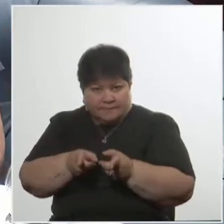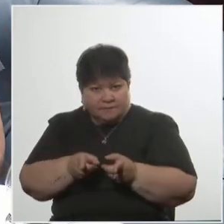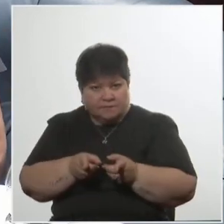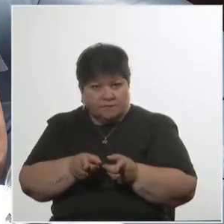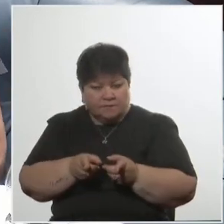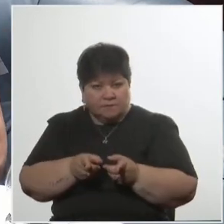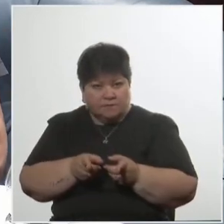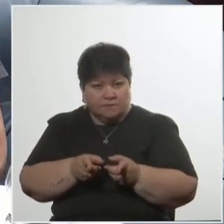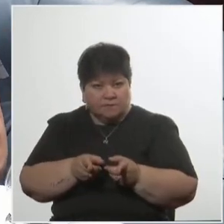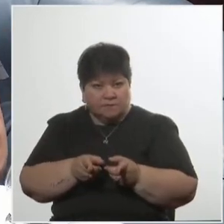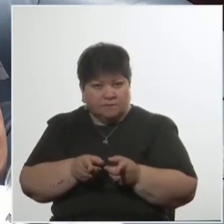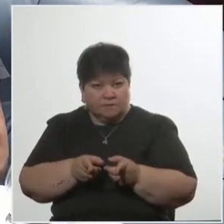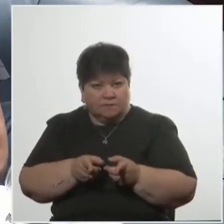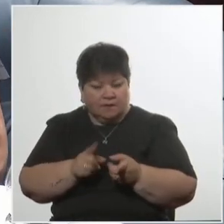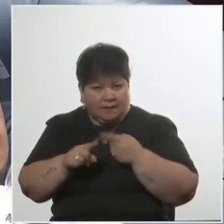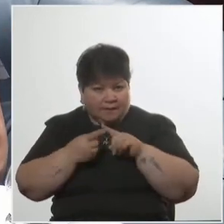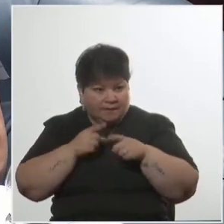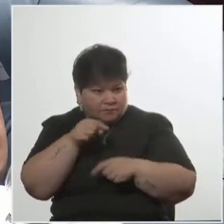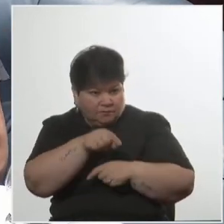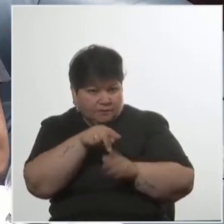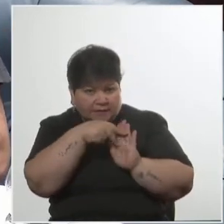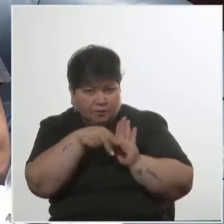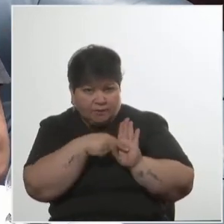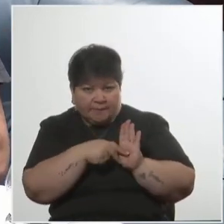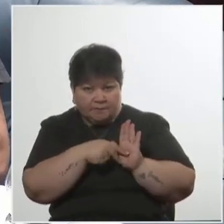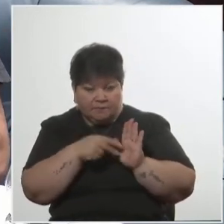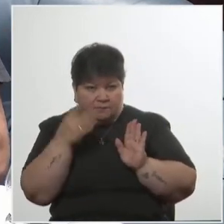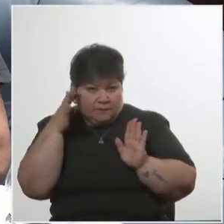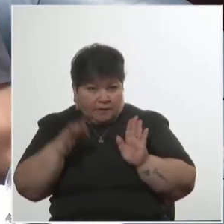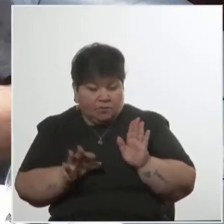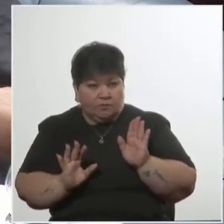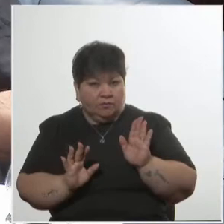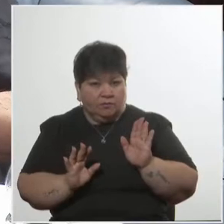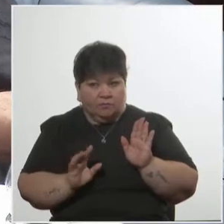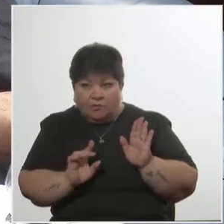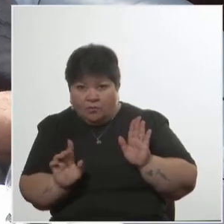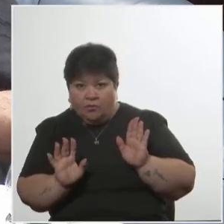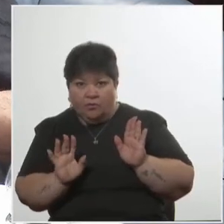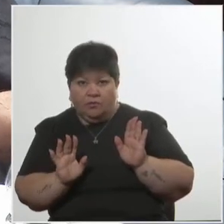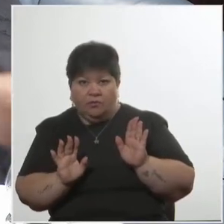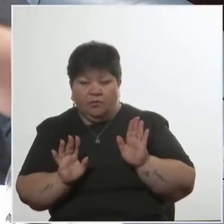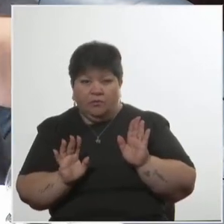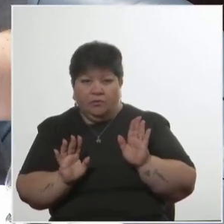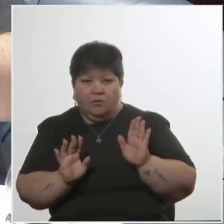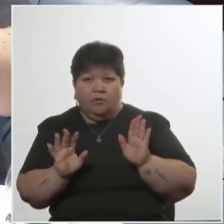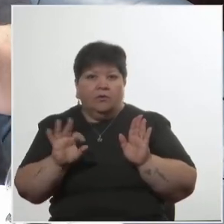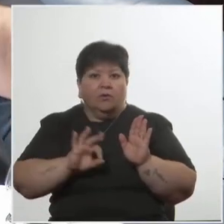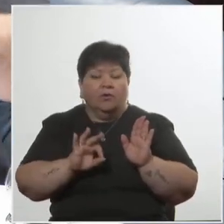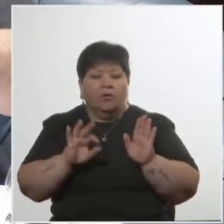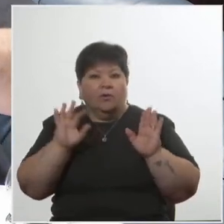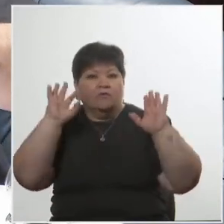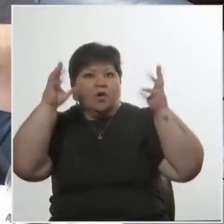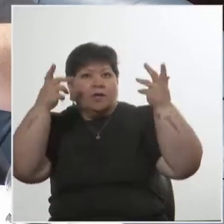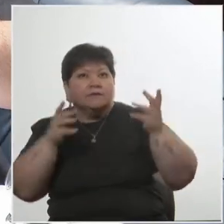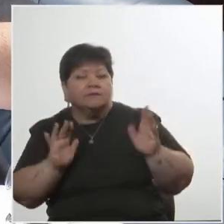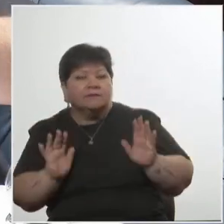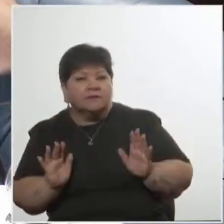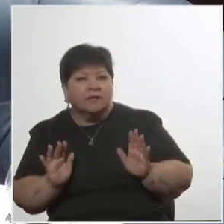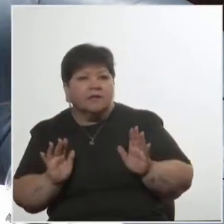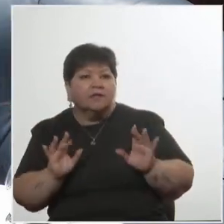tienen que ver con esta Norma no Supongo o no O es la violencia solo